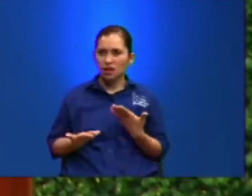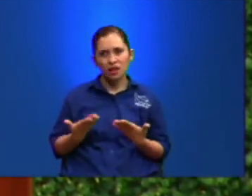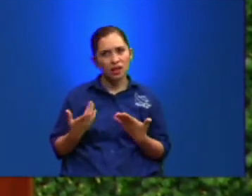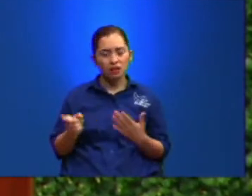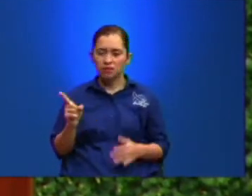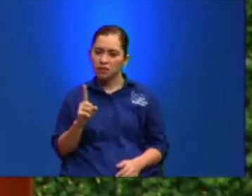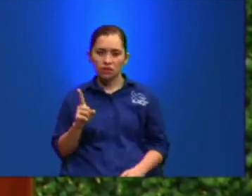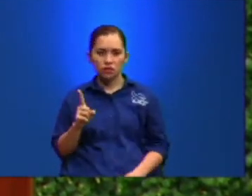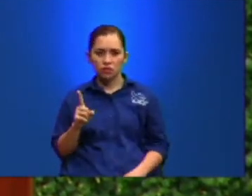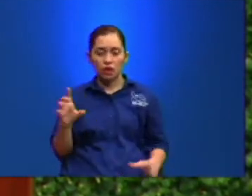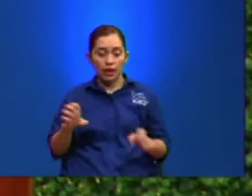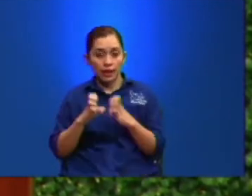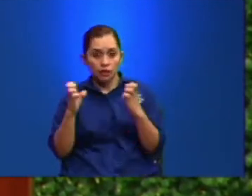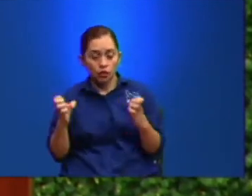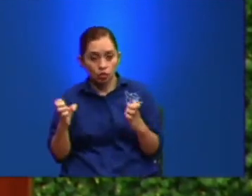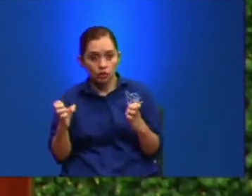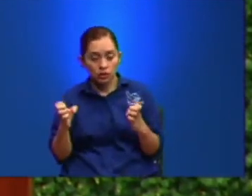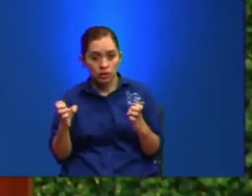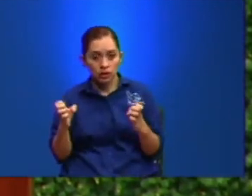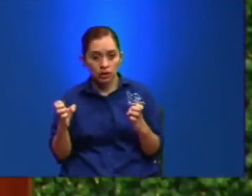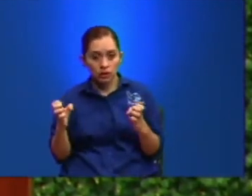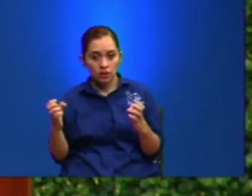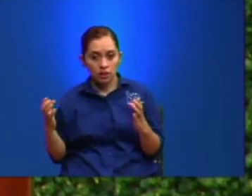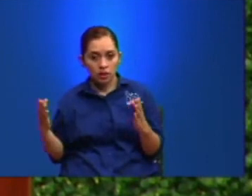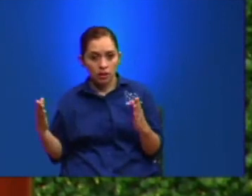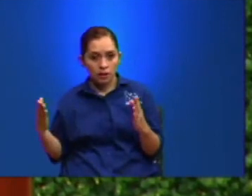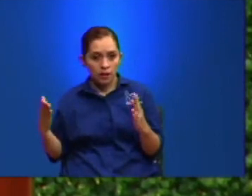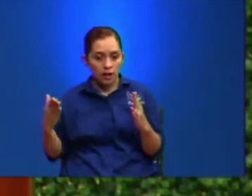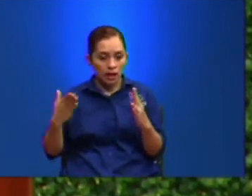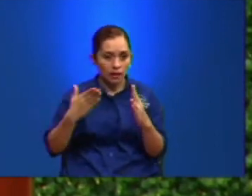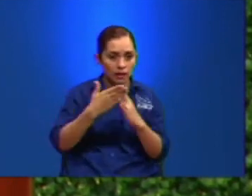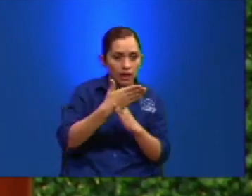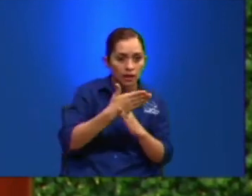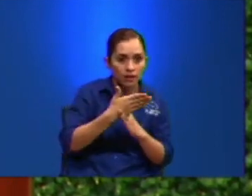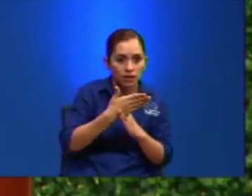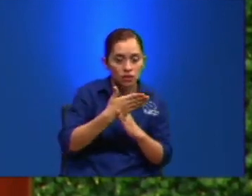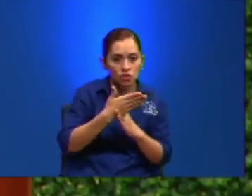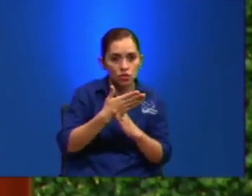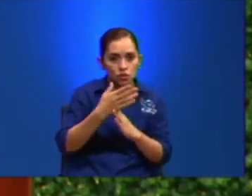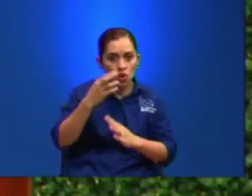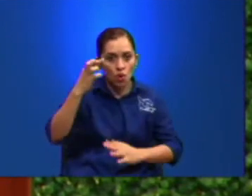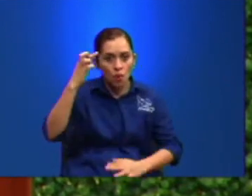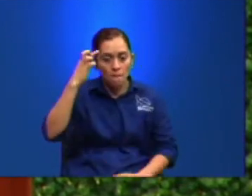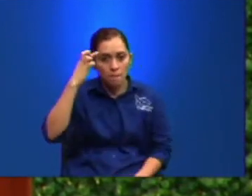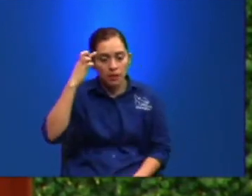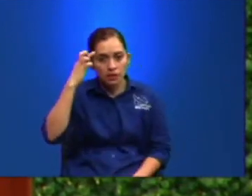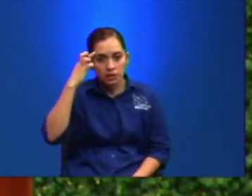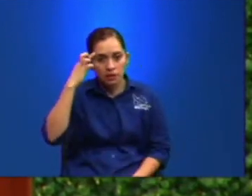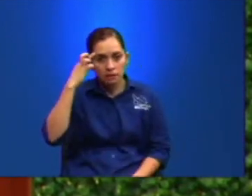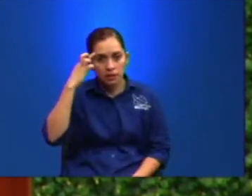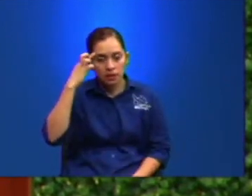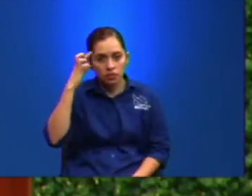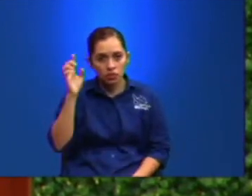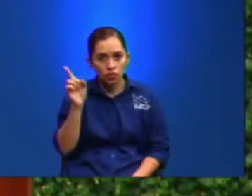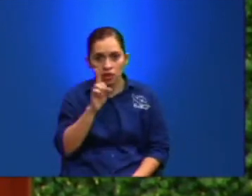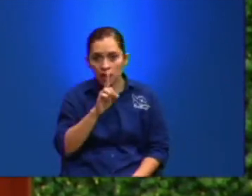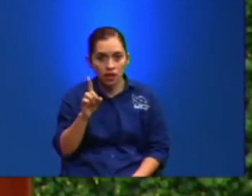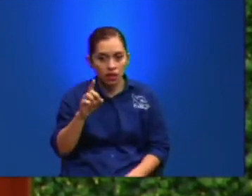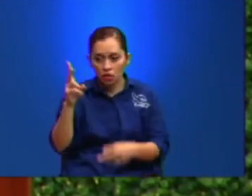pensamiento que no venía de dios sino que de mí mismo y el pensamiento era no lo merece